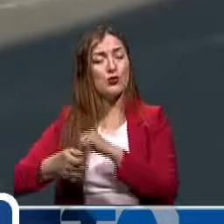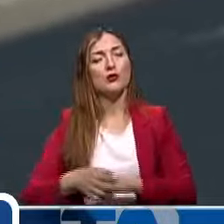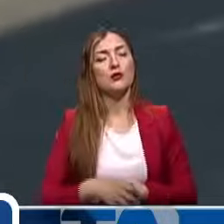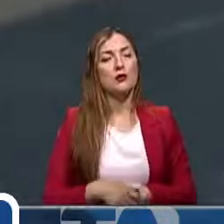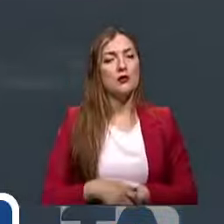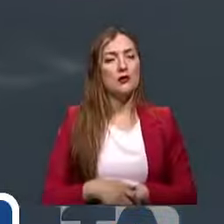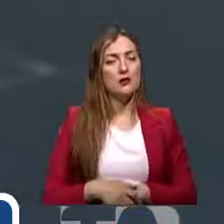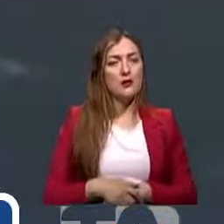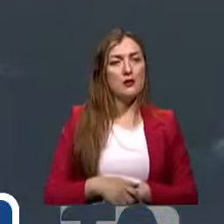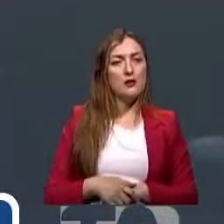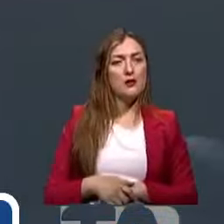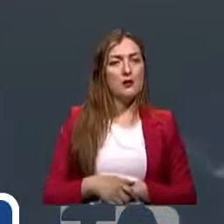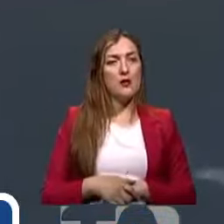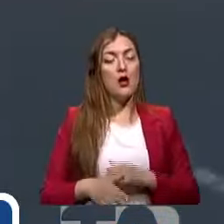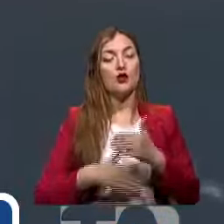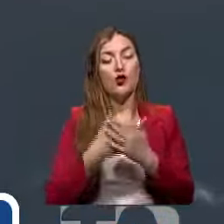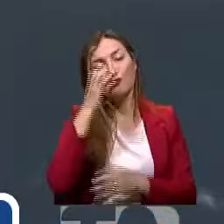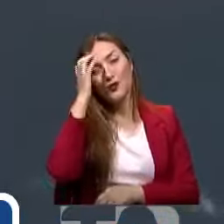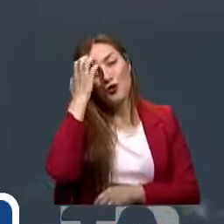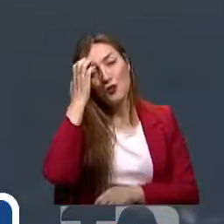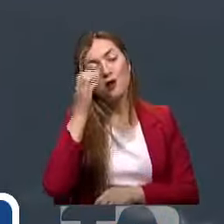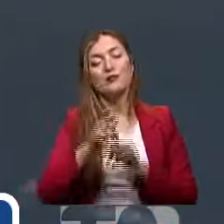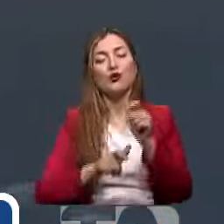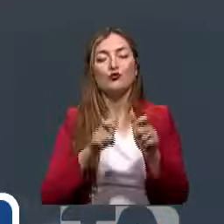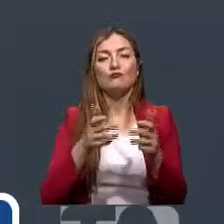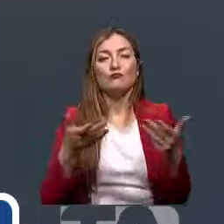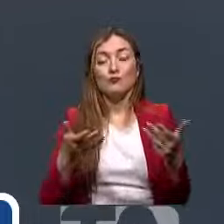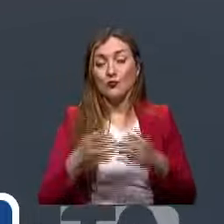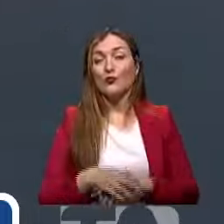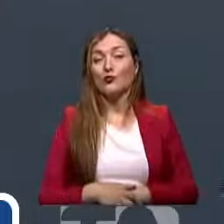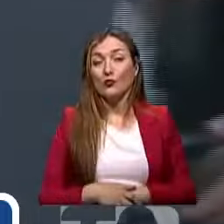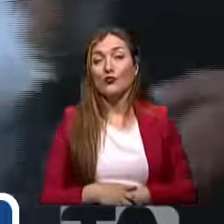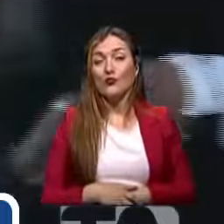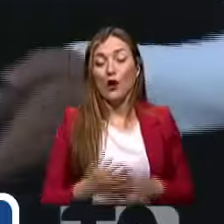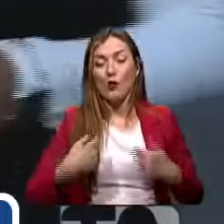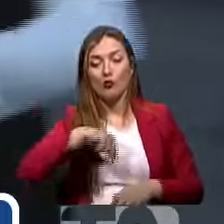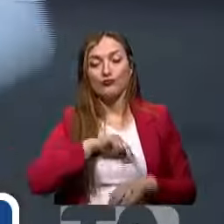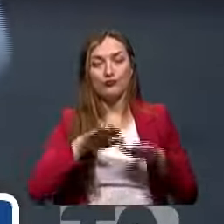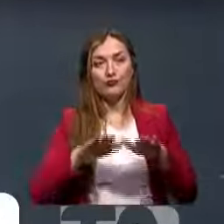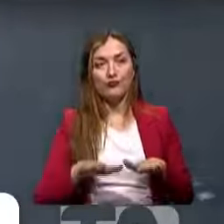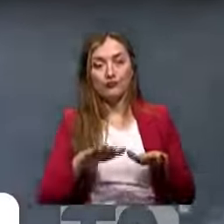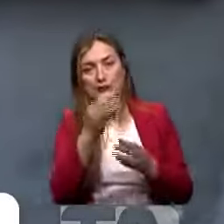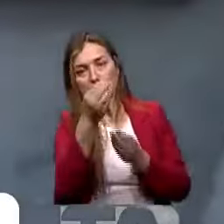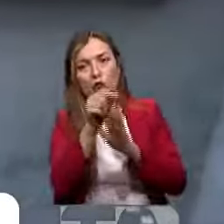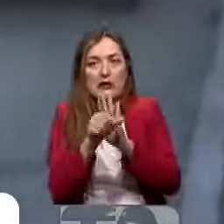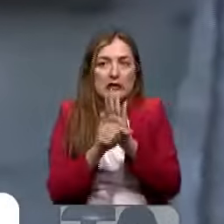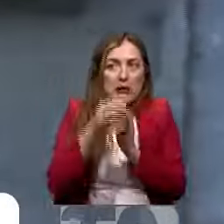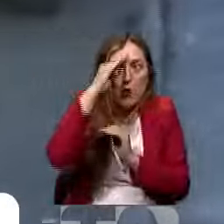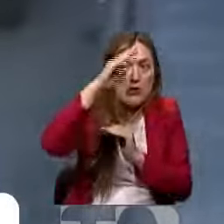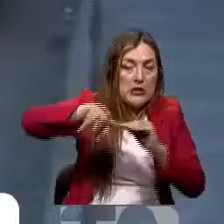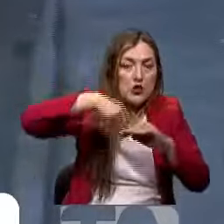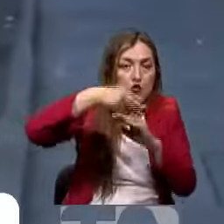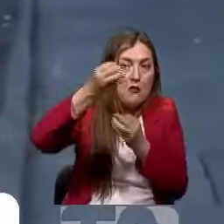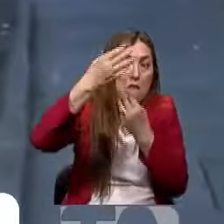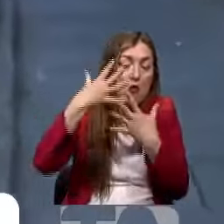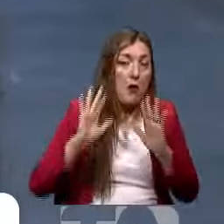tiene totalmente preocupada aquí a la ciudadanía. Nosotros vamos a permanecer pendientes de si la policía ya nos logra dar